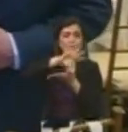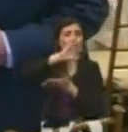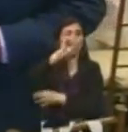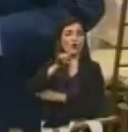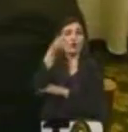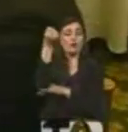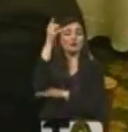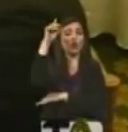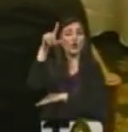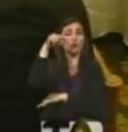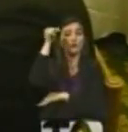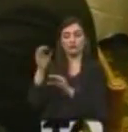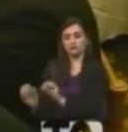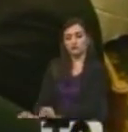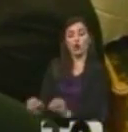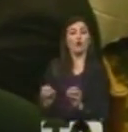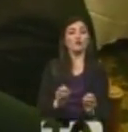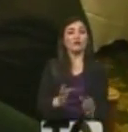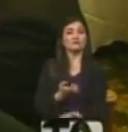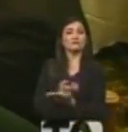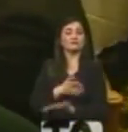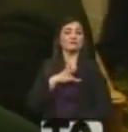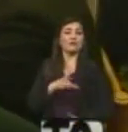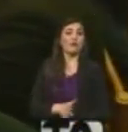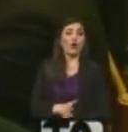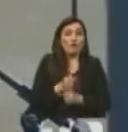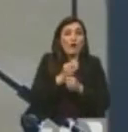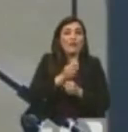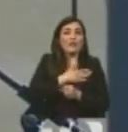ordenar su economía con el afán de recuperar la confianza